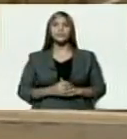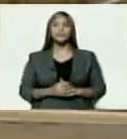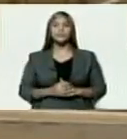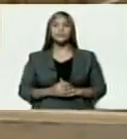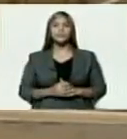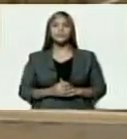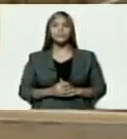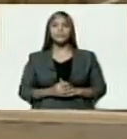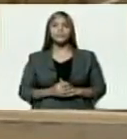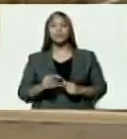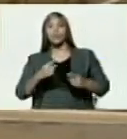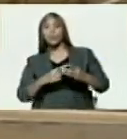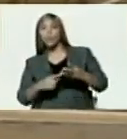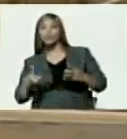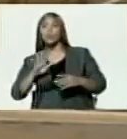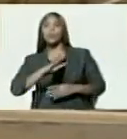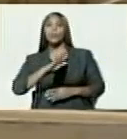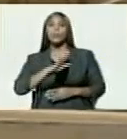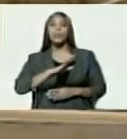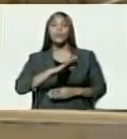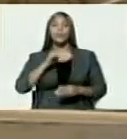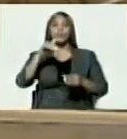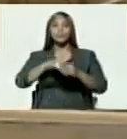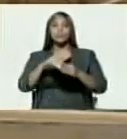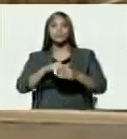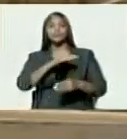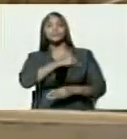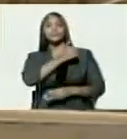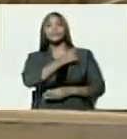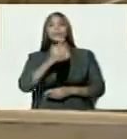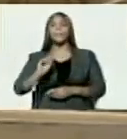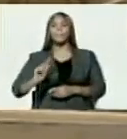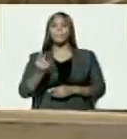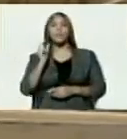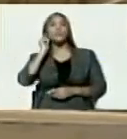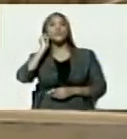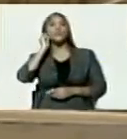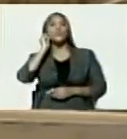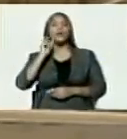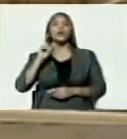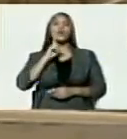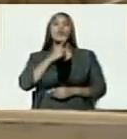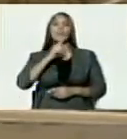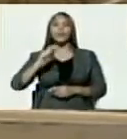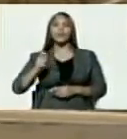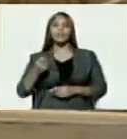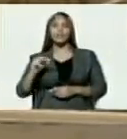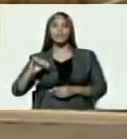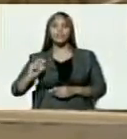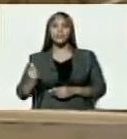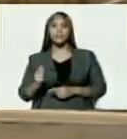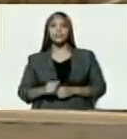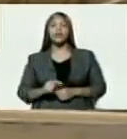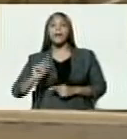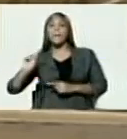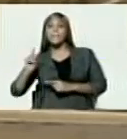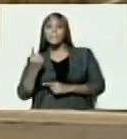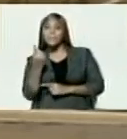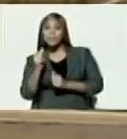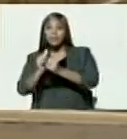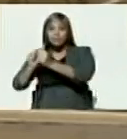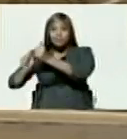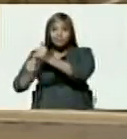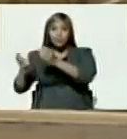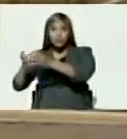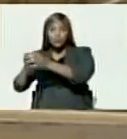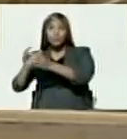Como rector electoral principal, ciudadana Tania D'Amelio Cardiet. Como primer suplente, a rector